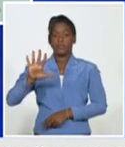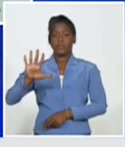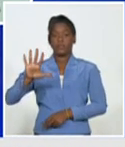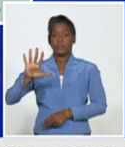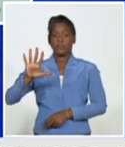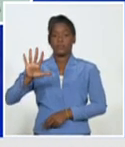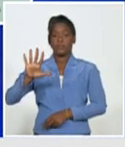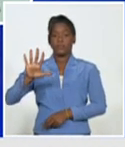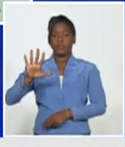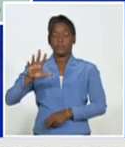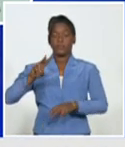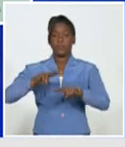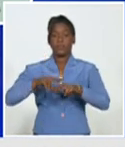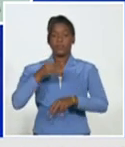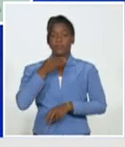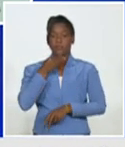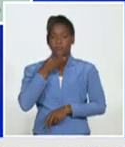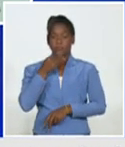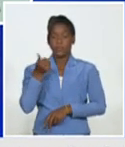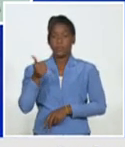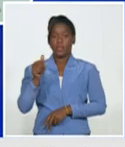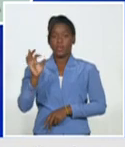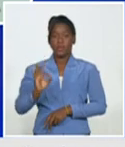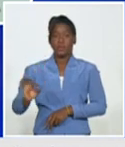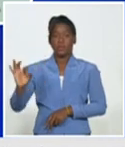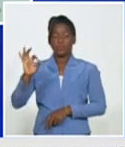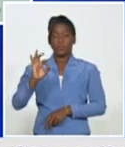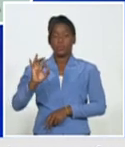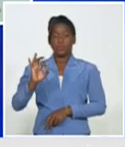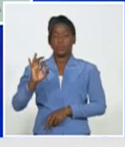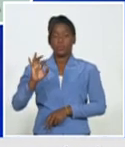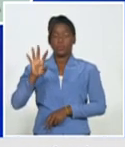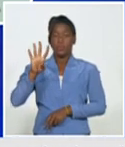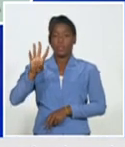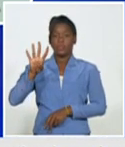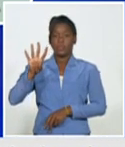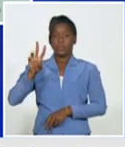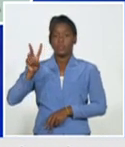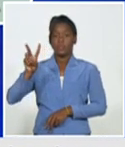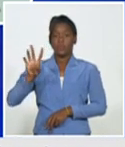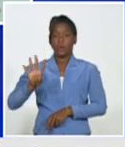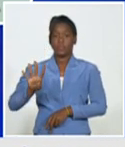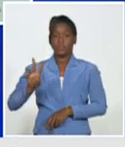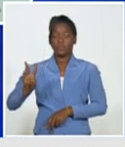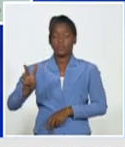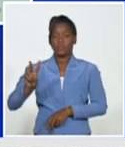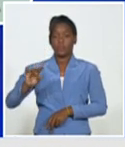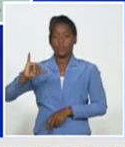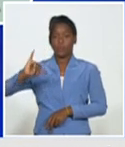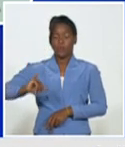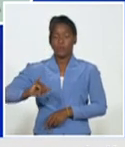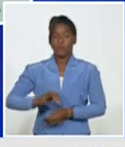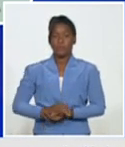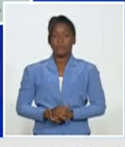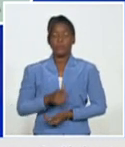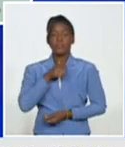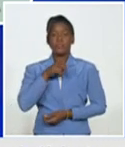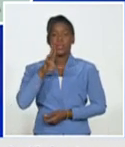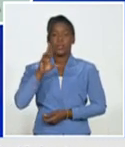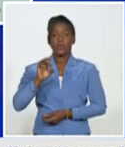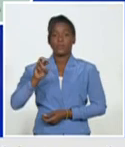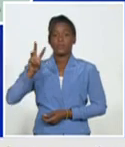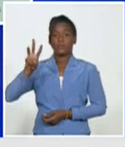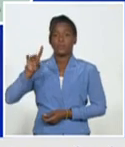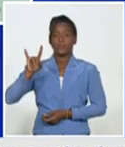en Habana Vieja y 10 de octubre, 42 en cada uno de ellos. Cerro con 39, Playa